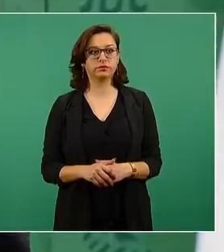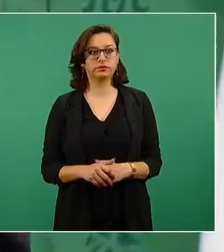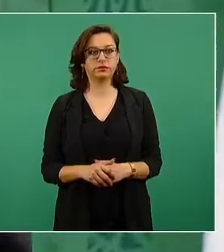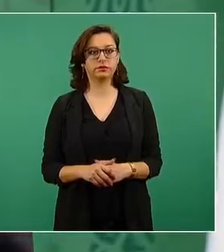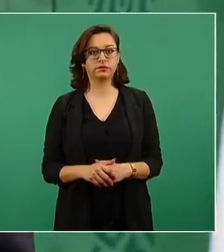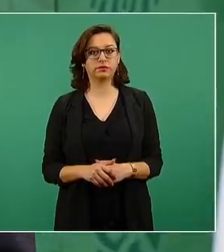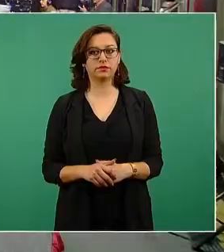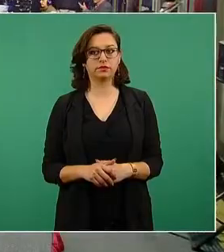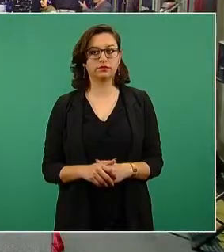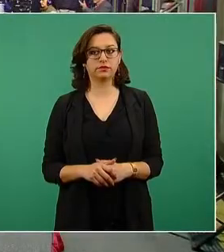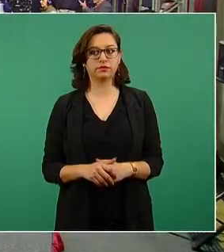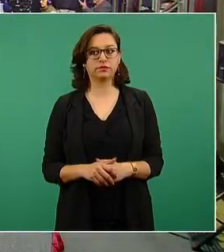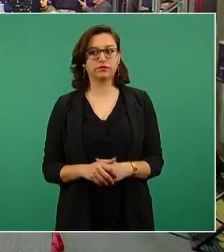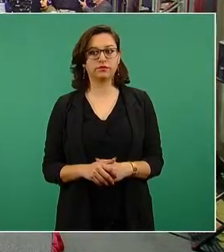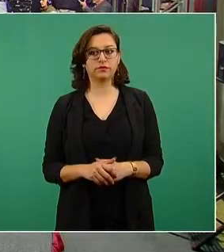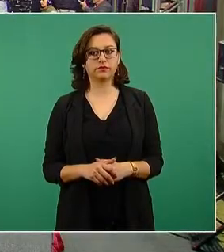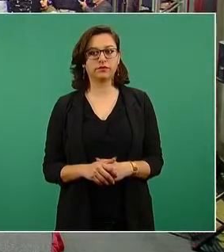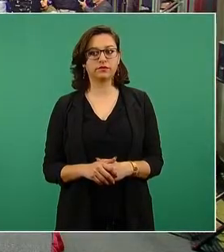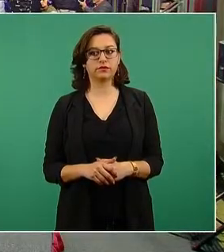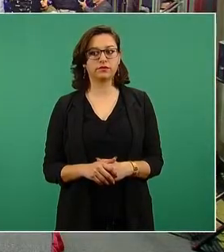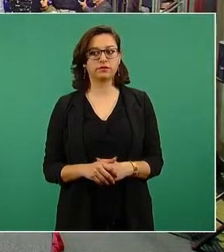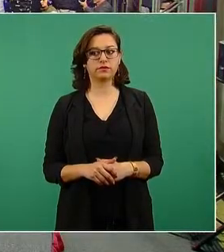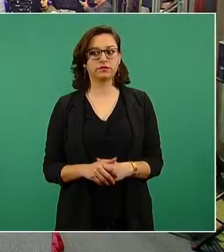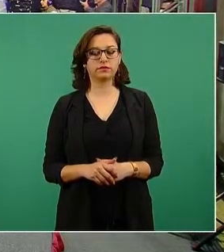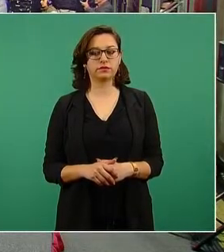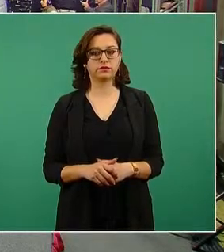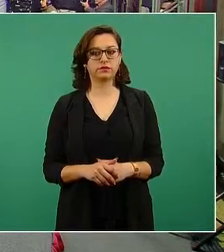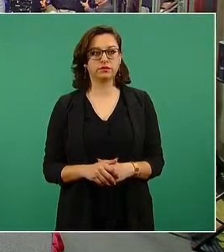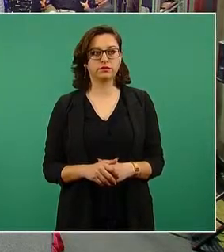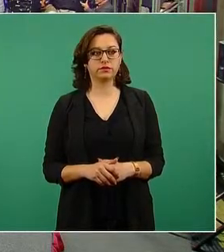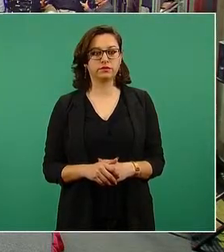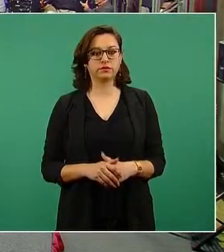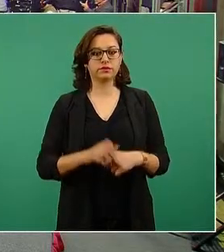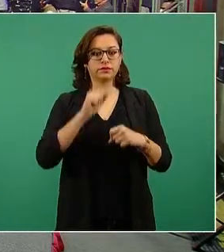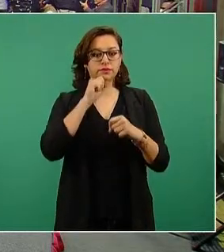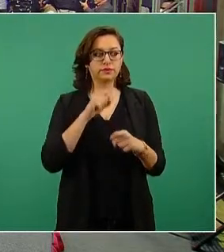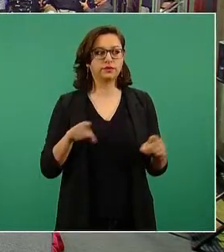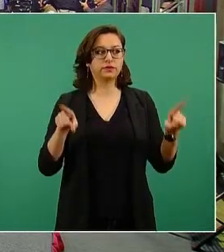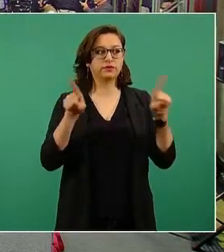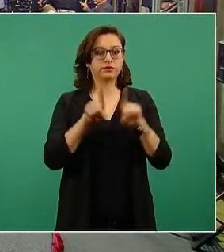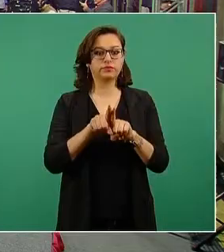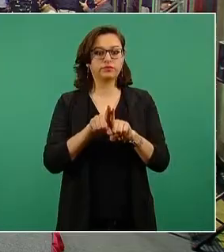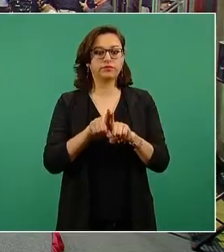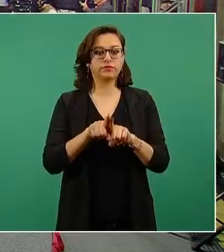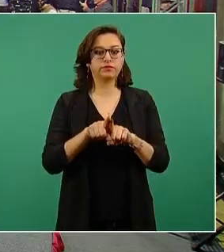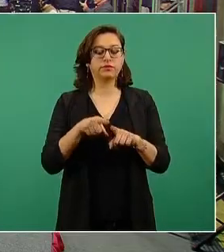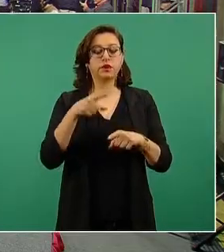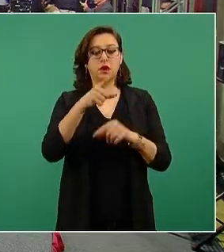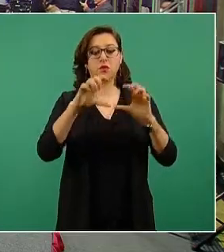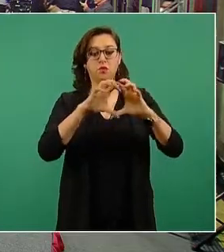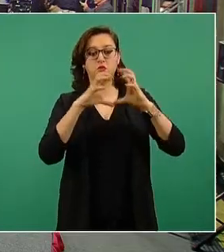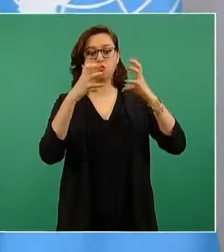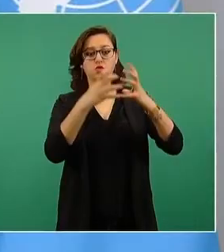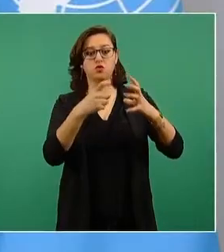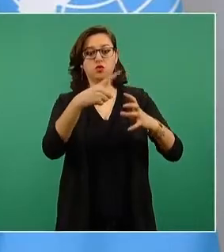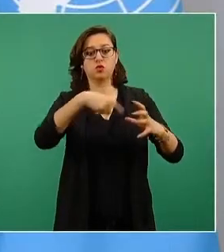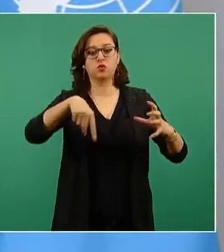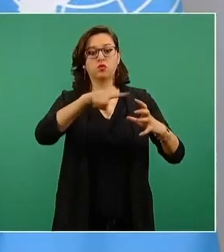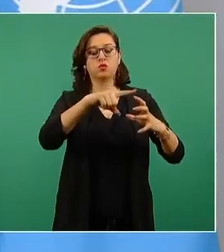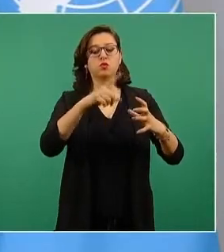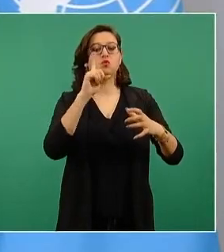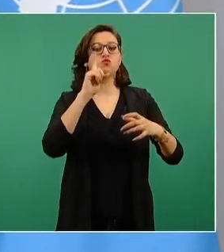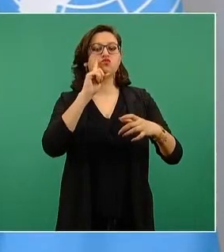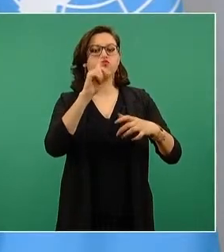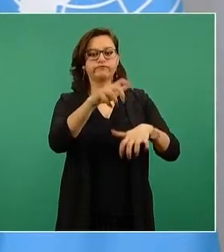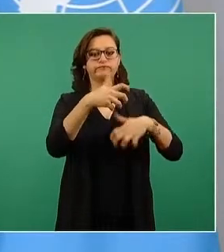representan a el movimiento de mujeres en el mundo.